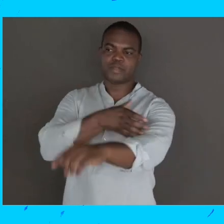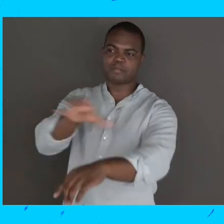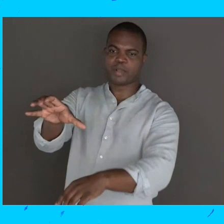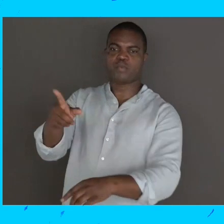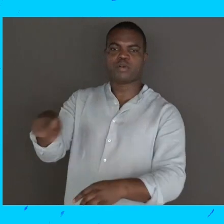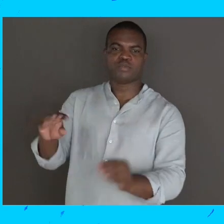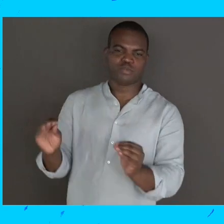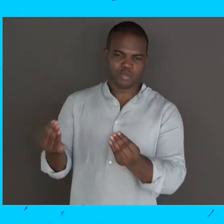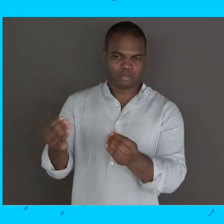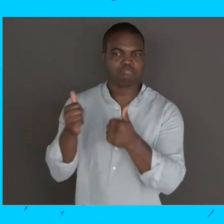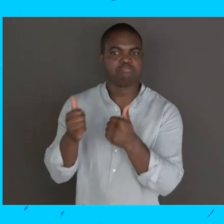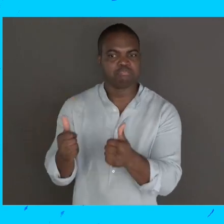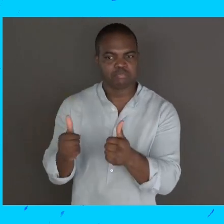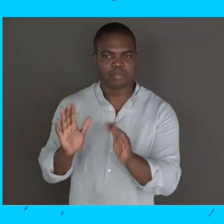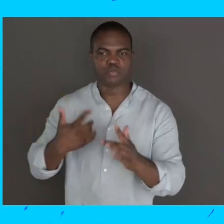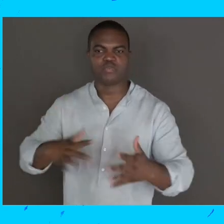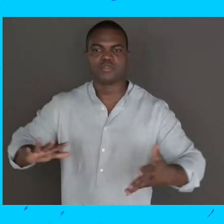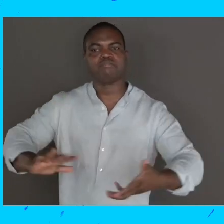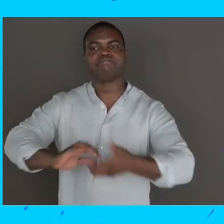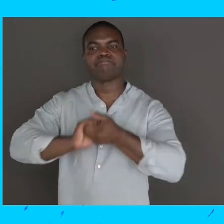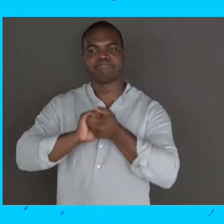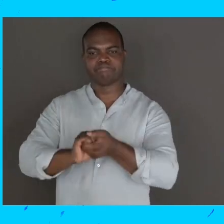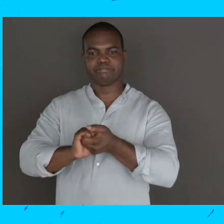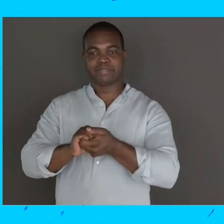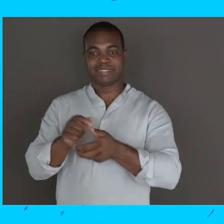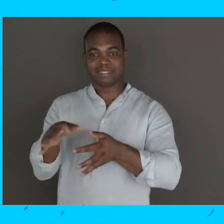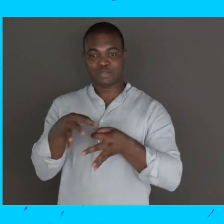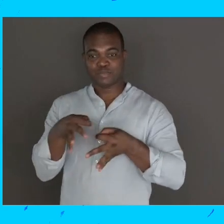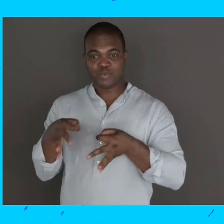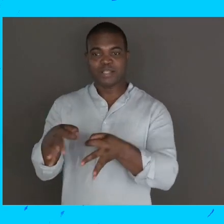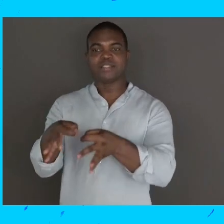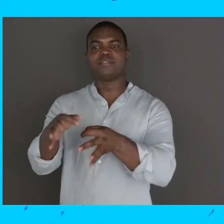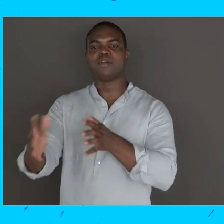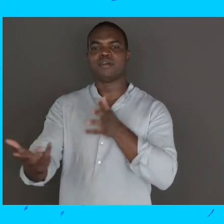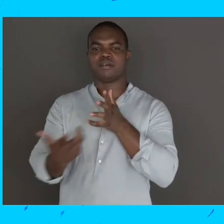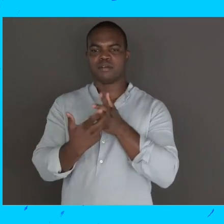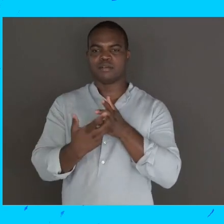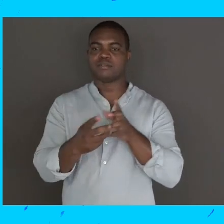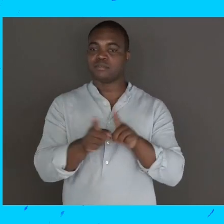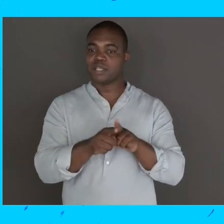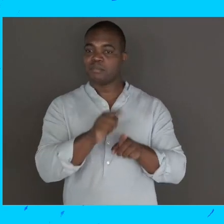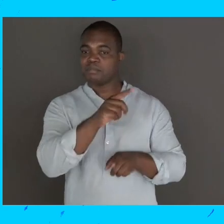revisar y actualizar el marco de educación